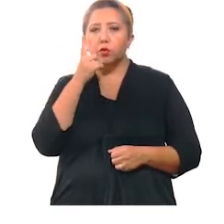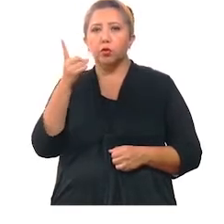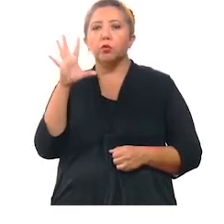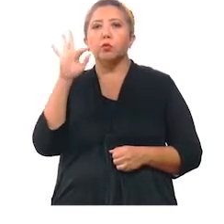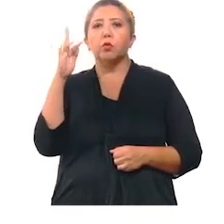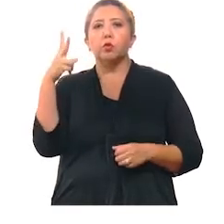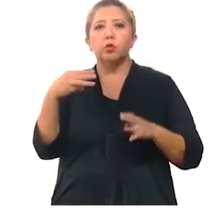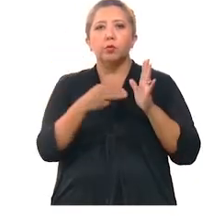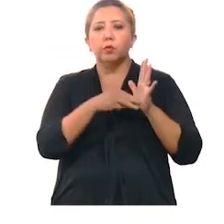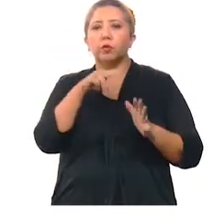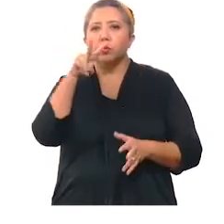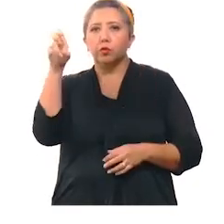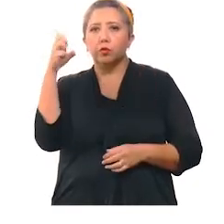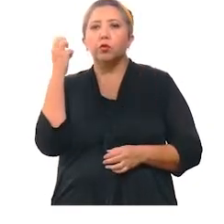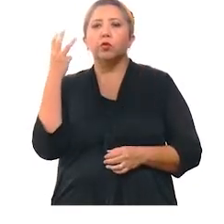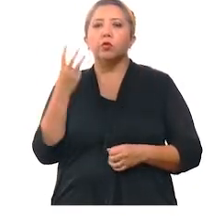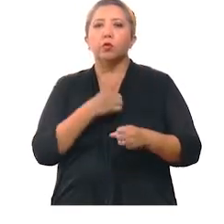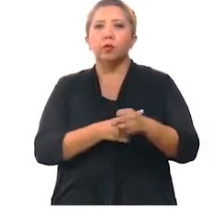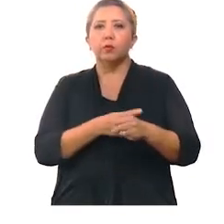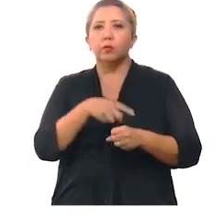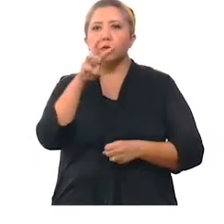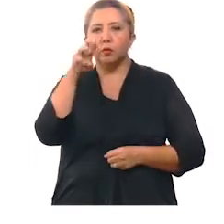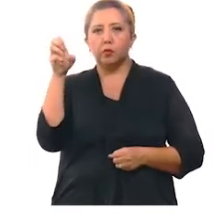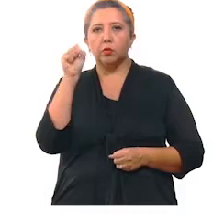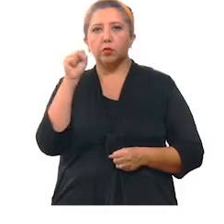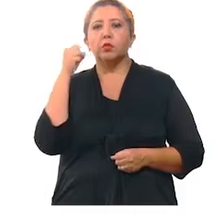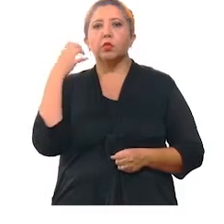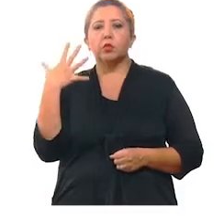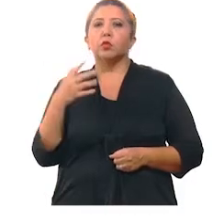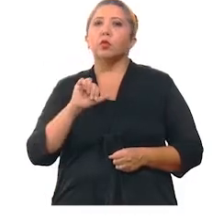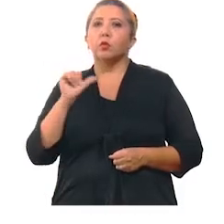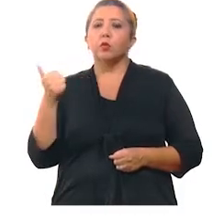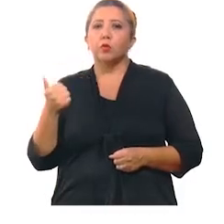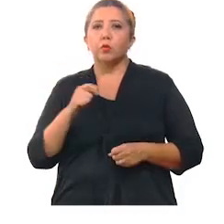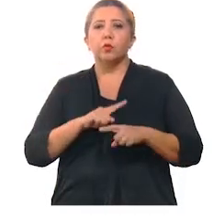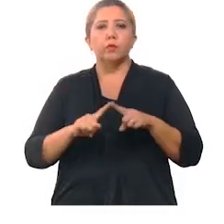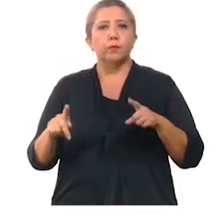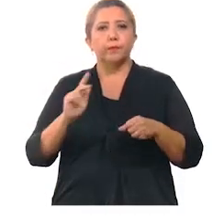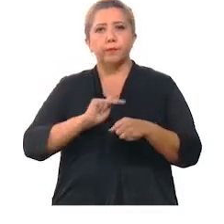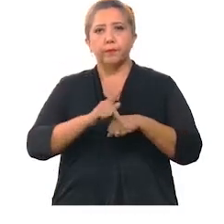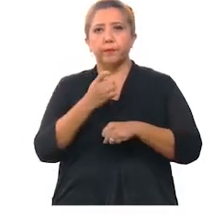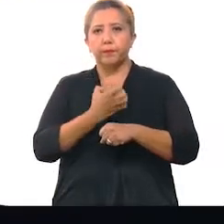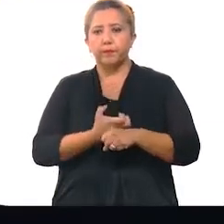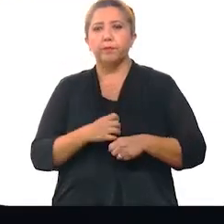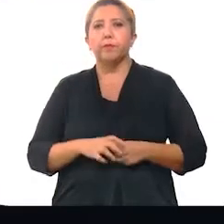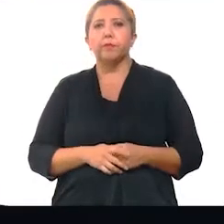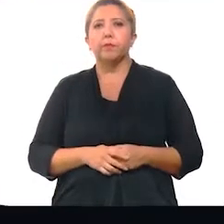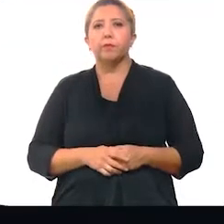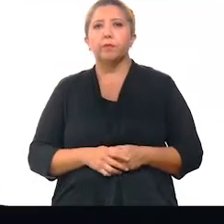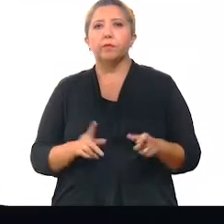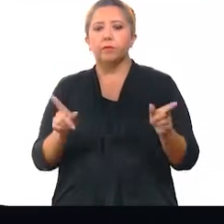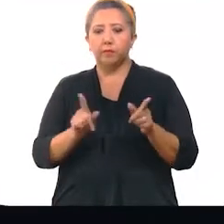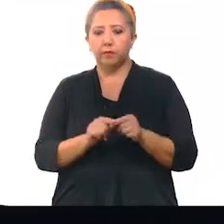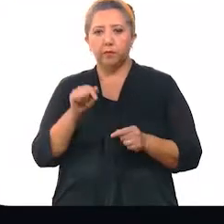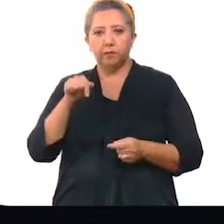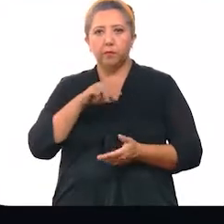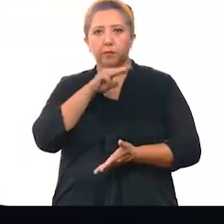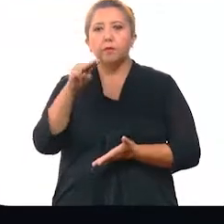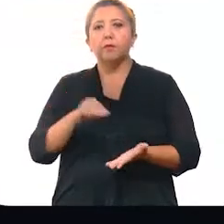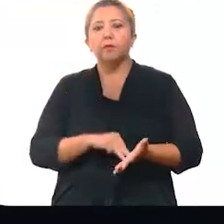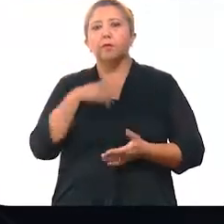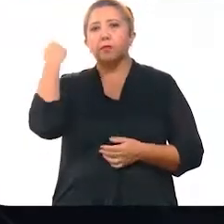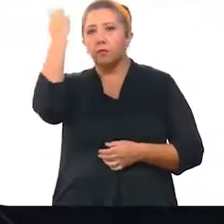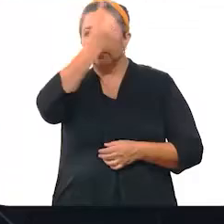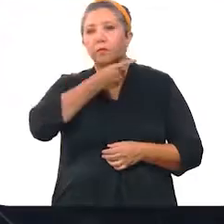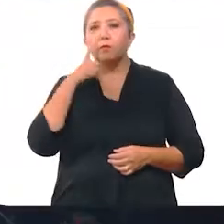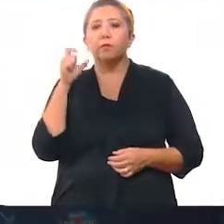los 42.203 casos positivos, 365 son de otro país u otro estado. Específicamente en Mérida se